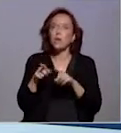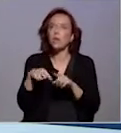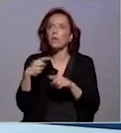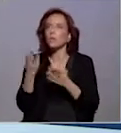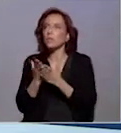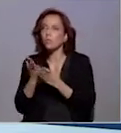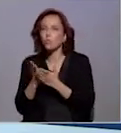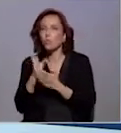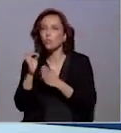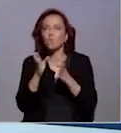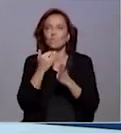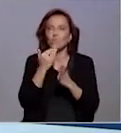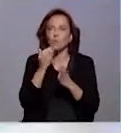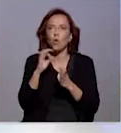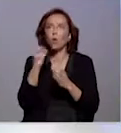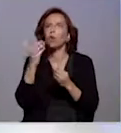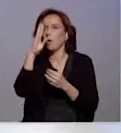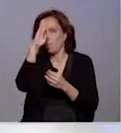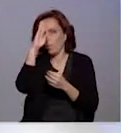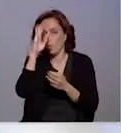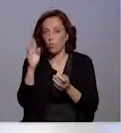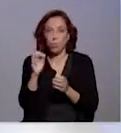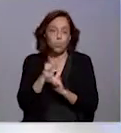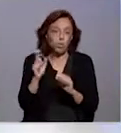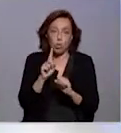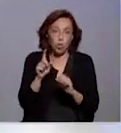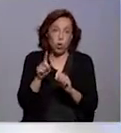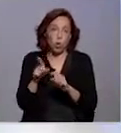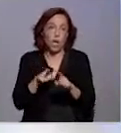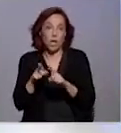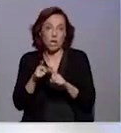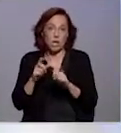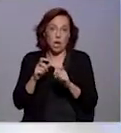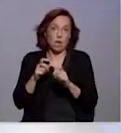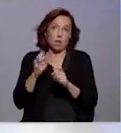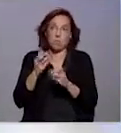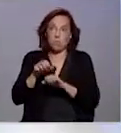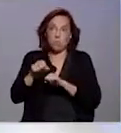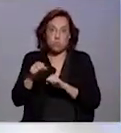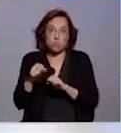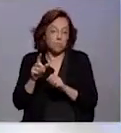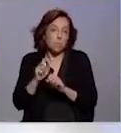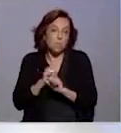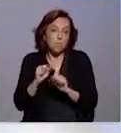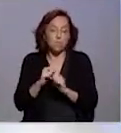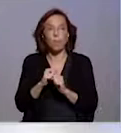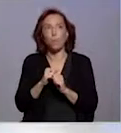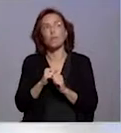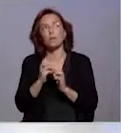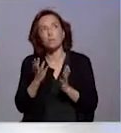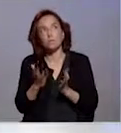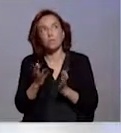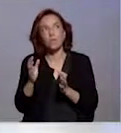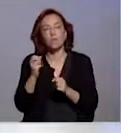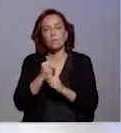qué capacitarse no todo es pensamiento una carrera con respecto a lo que decís sin duda que los empleos digamos operativos cargos operativos son los